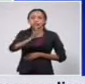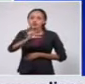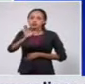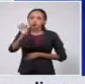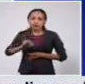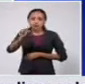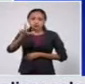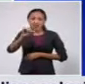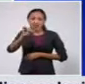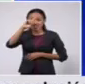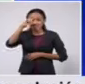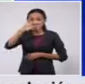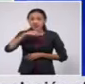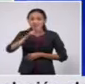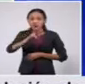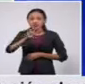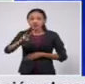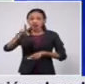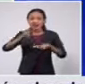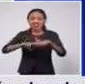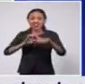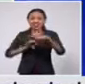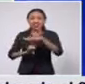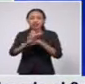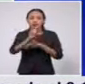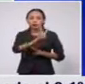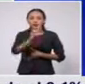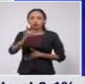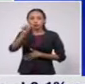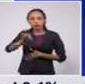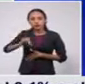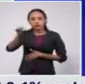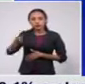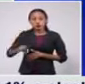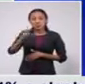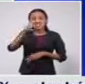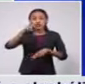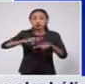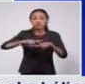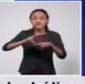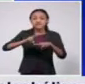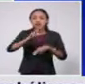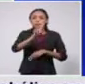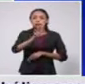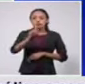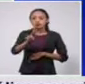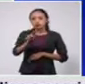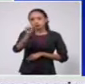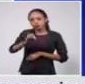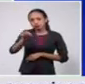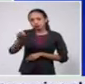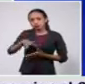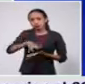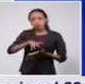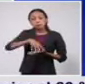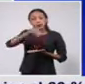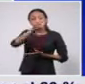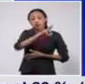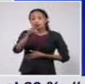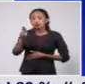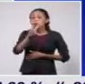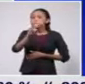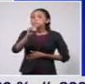Lisa 23, Habana del Este 22, Centro Habana 21, Plaza de la Revolución